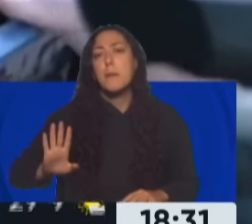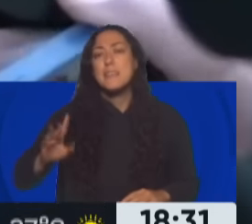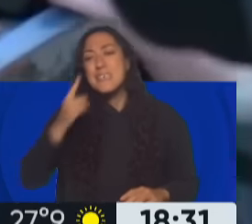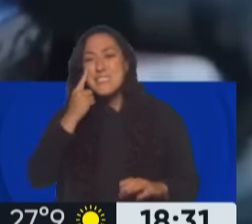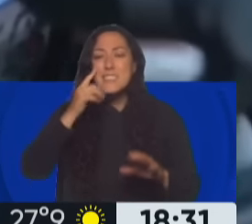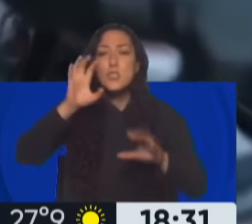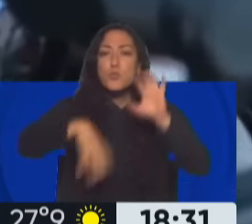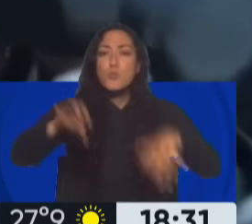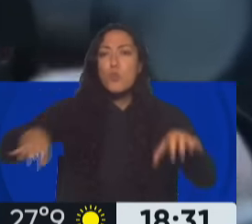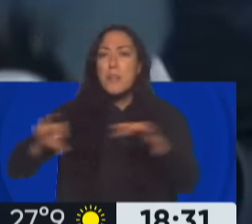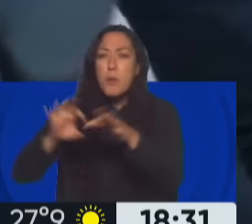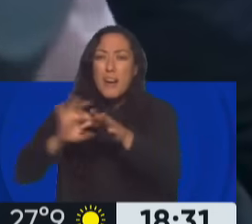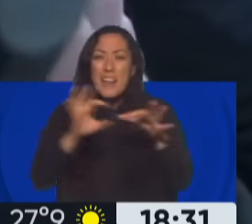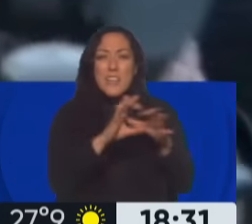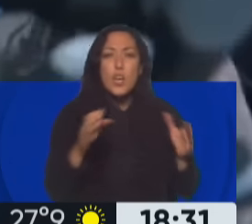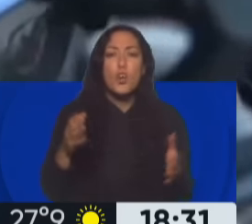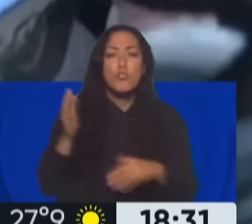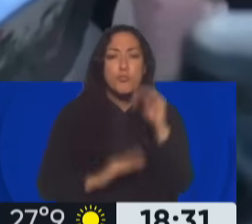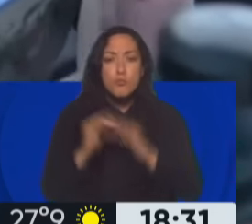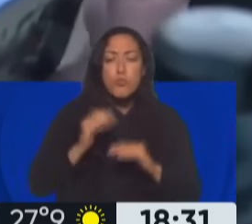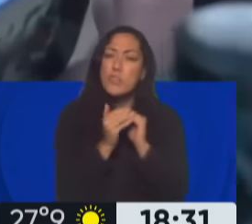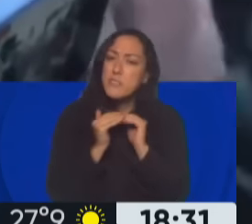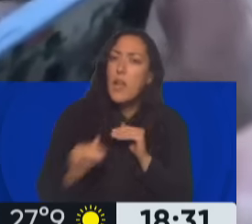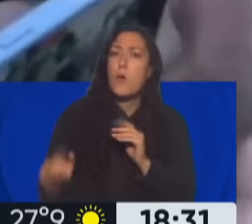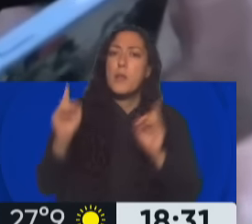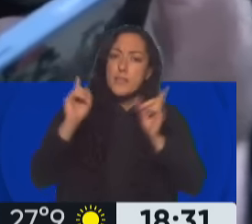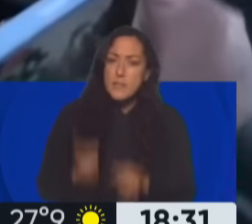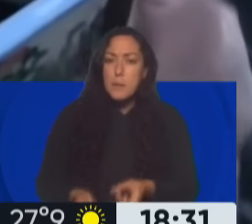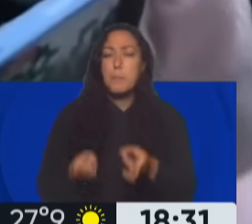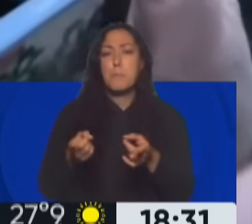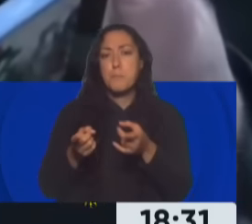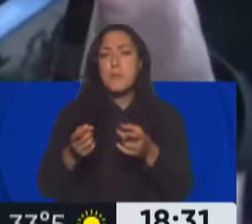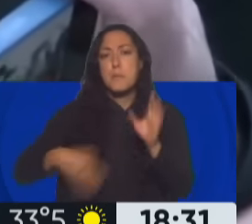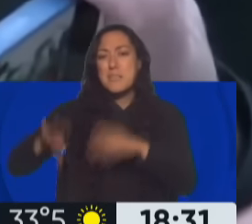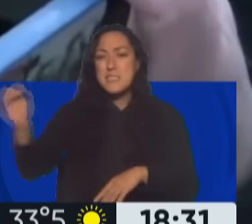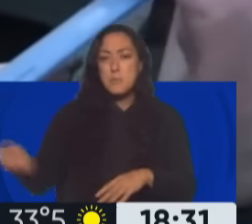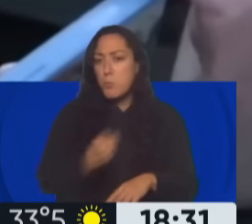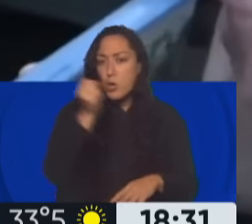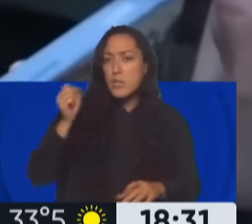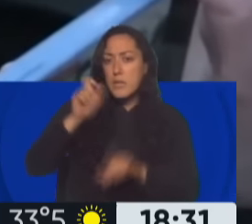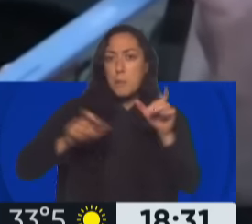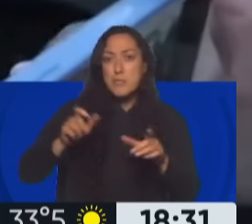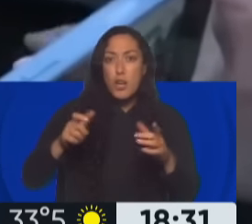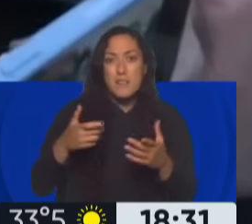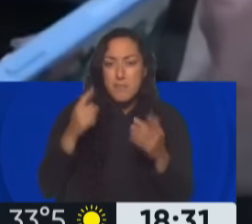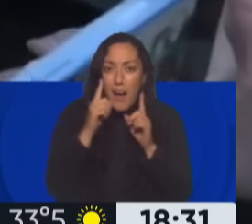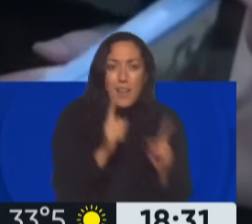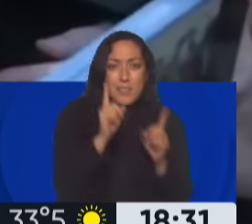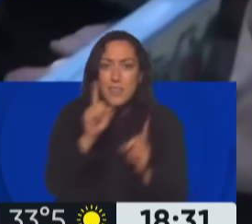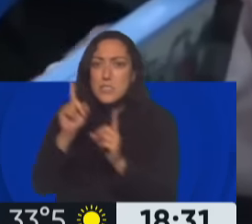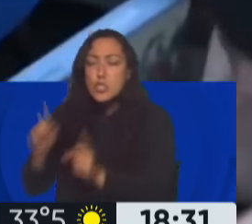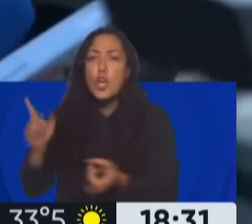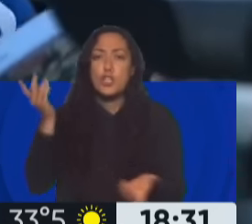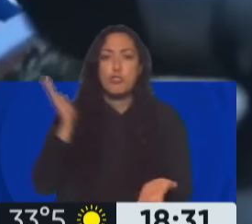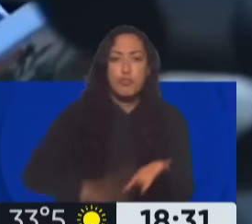instituciones democráticas sólidas, estables, sino también atender lo más importante, que es nuestra gente. Claro que sí. No solamente en materia